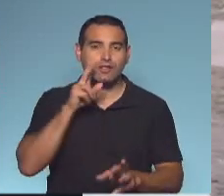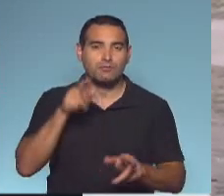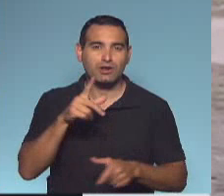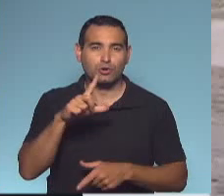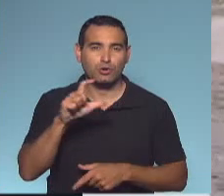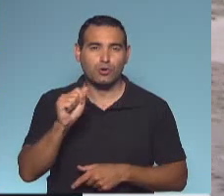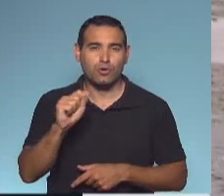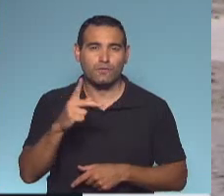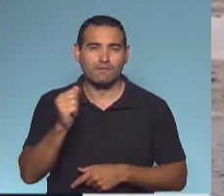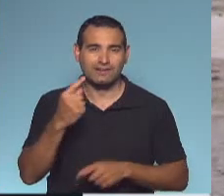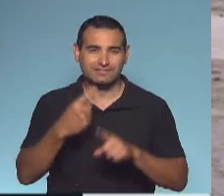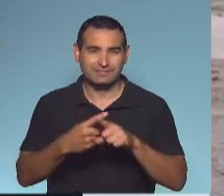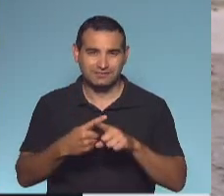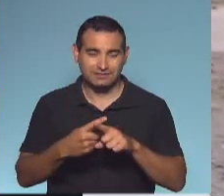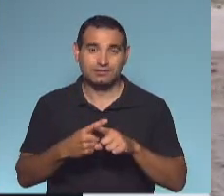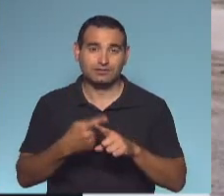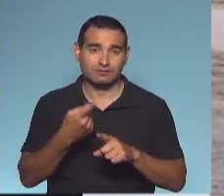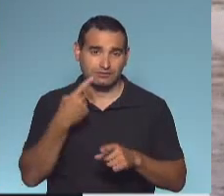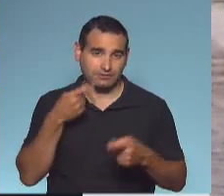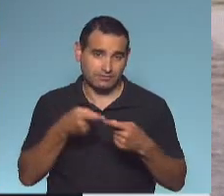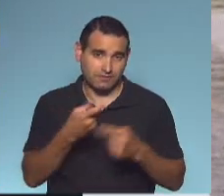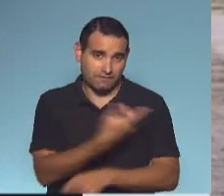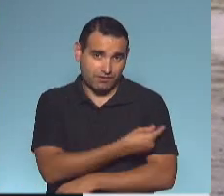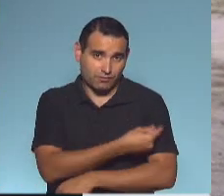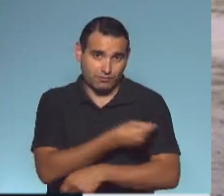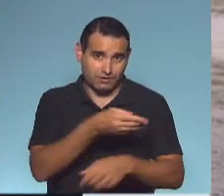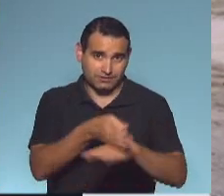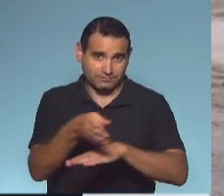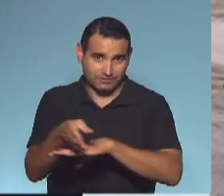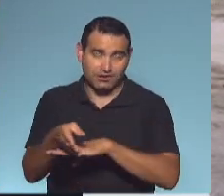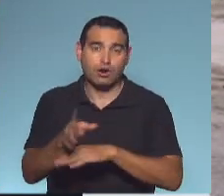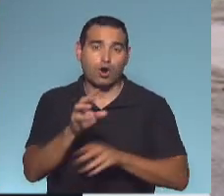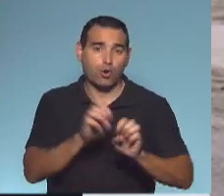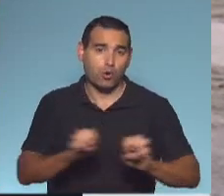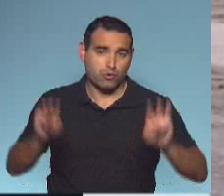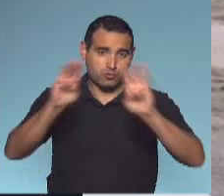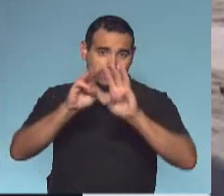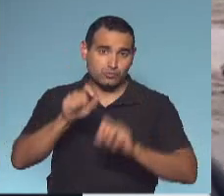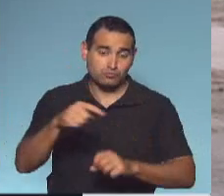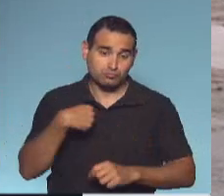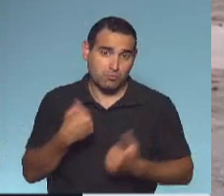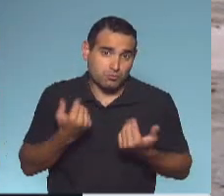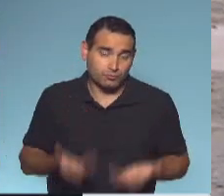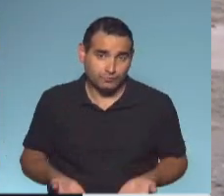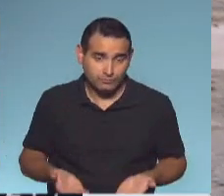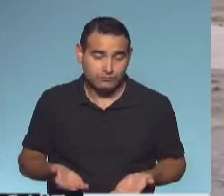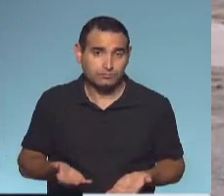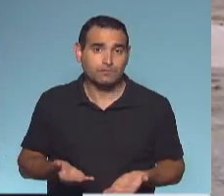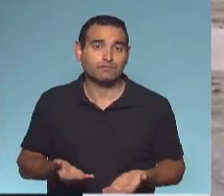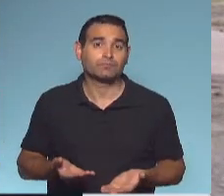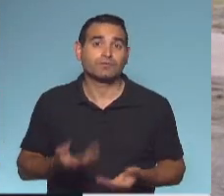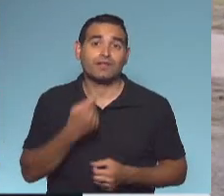para las vacunas que manejan naciones unidas bueno nosotros aprovechamos ahí para